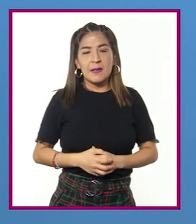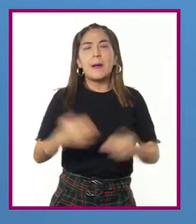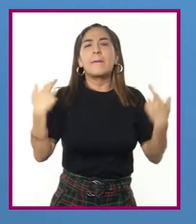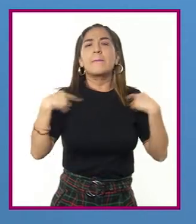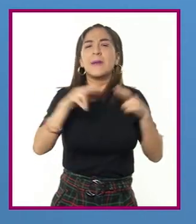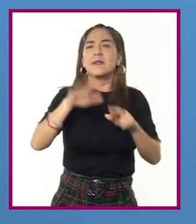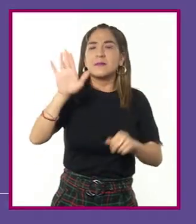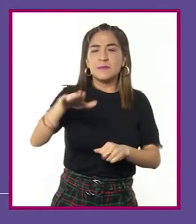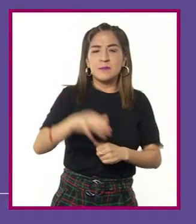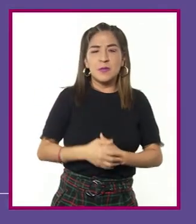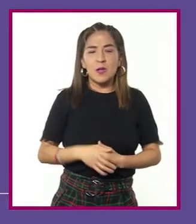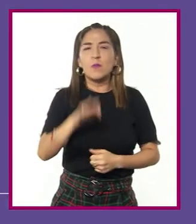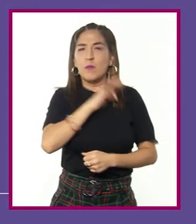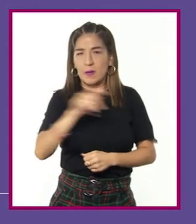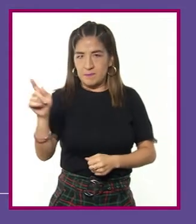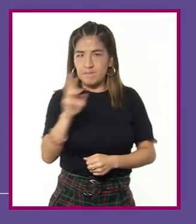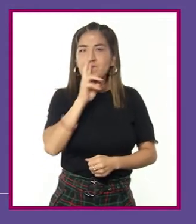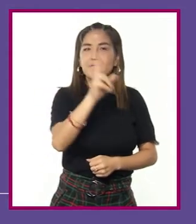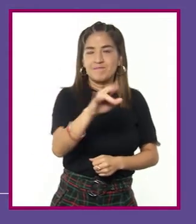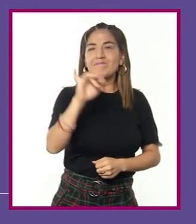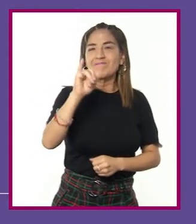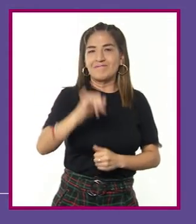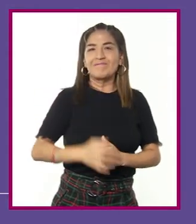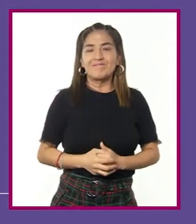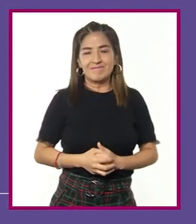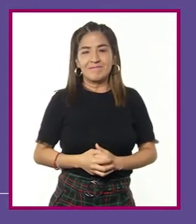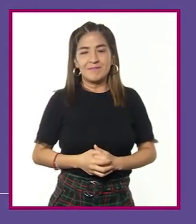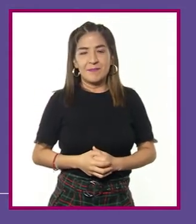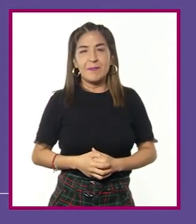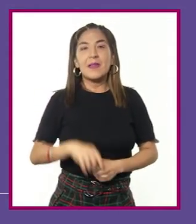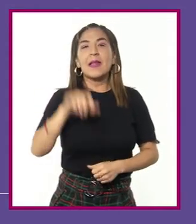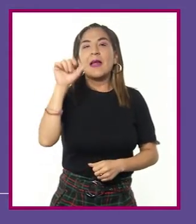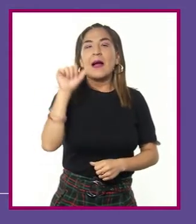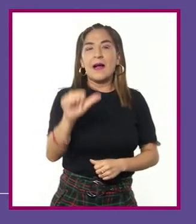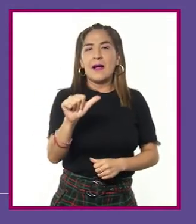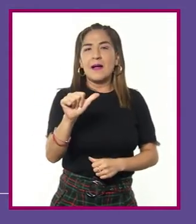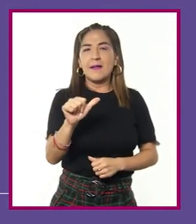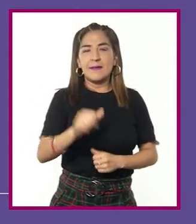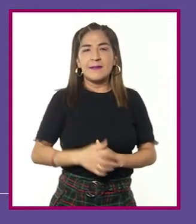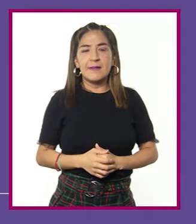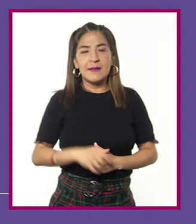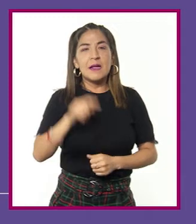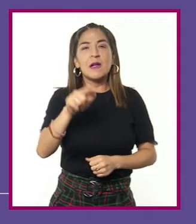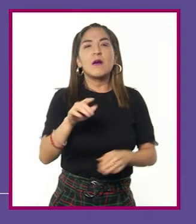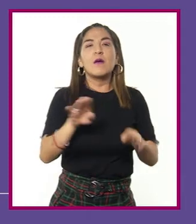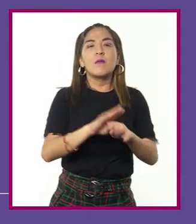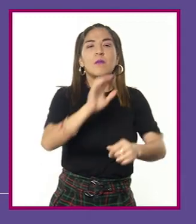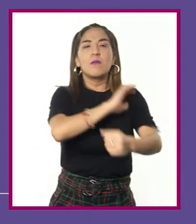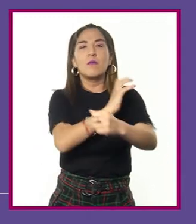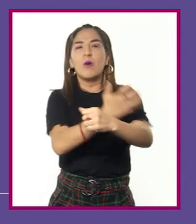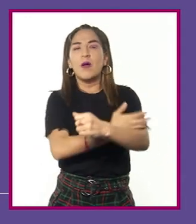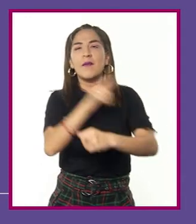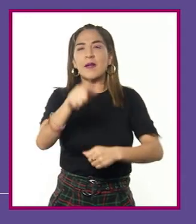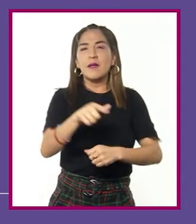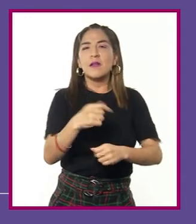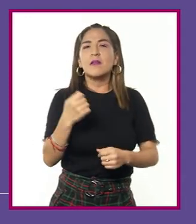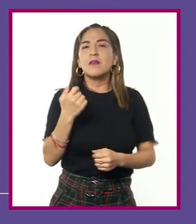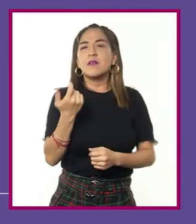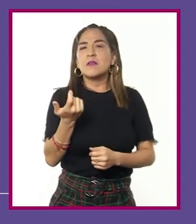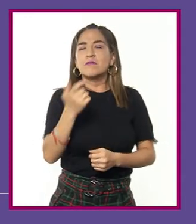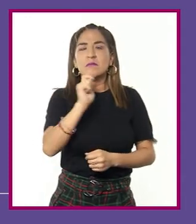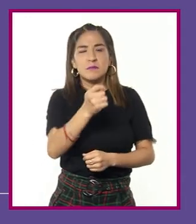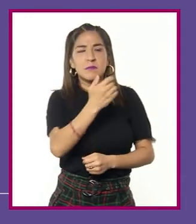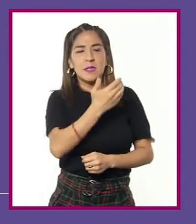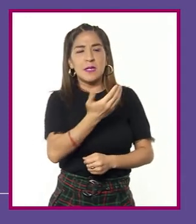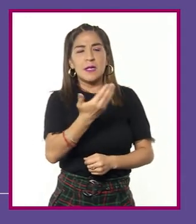¿podemos resolverlo? Claro que sí. El inciso A, que corresponde al Poder Ejecutivo, se relaciona con la respuesta